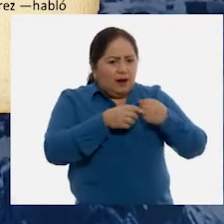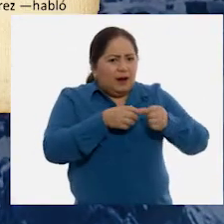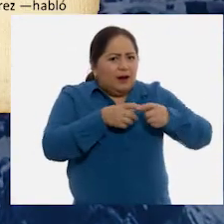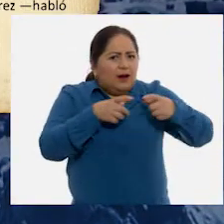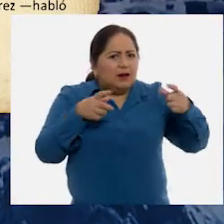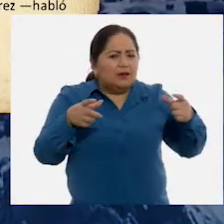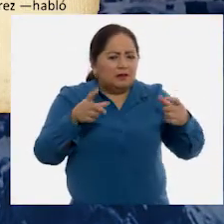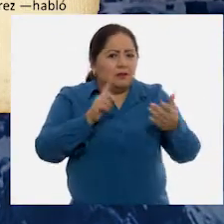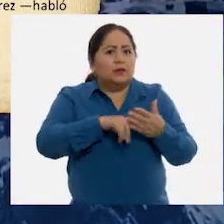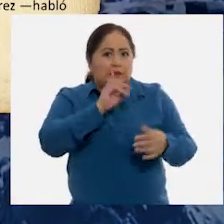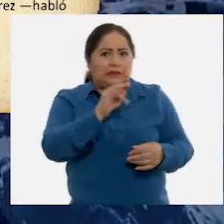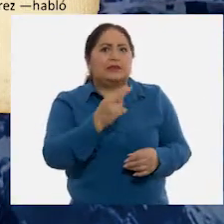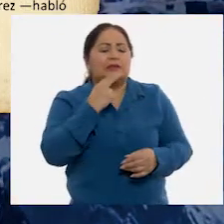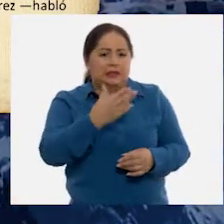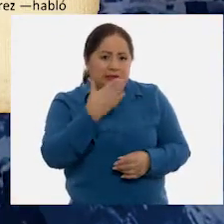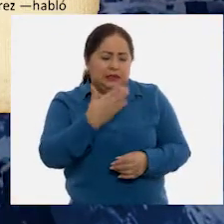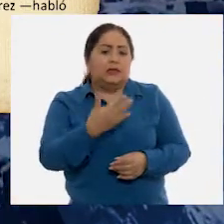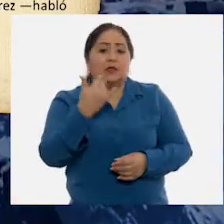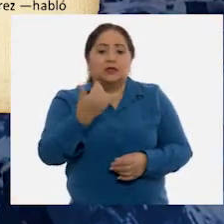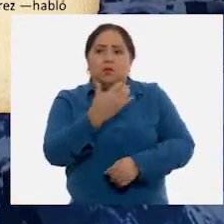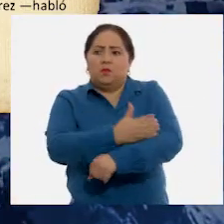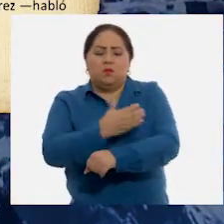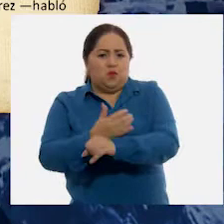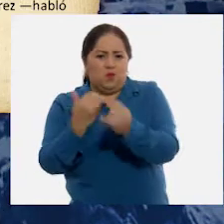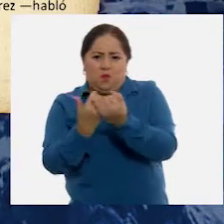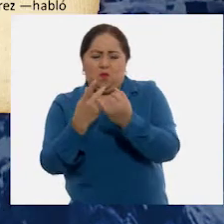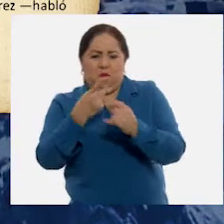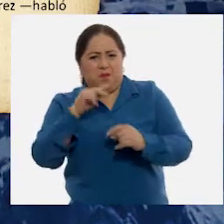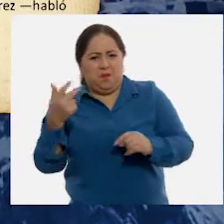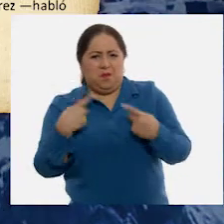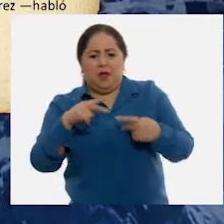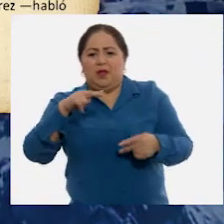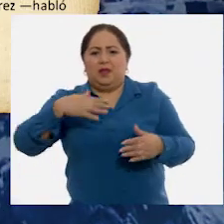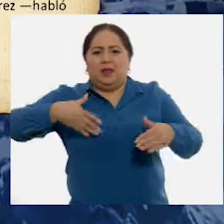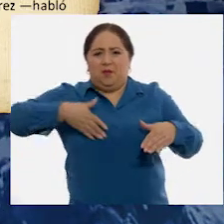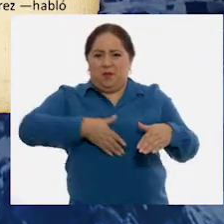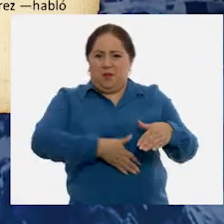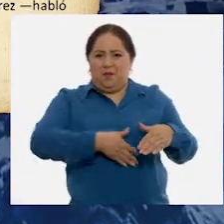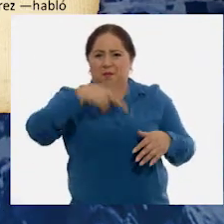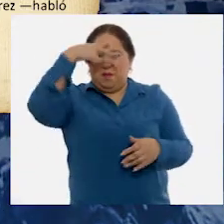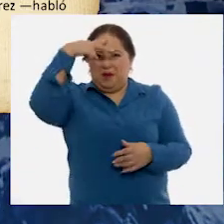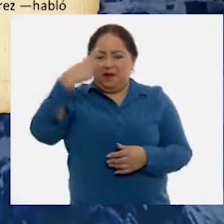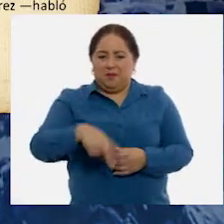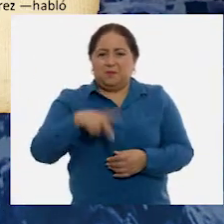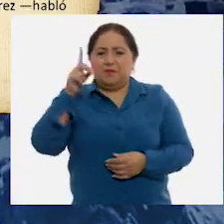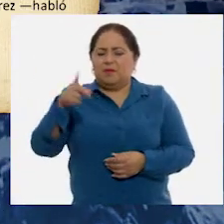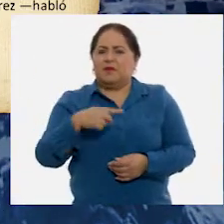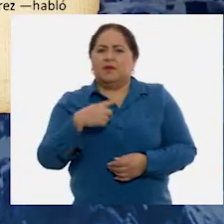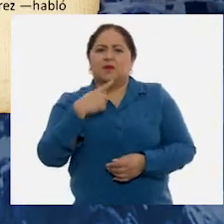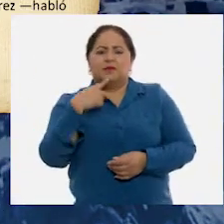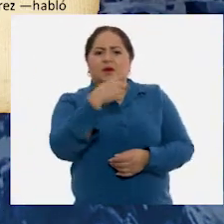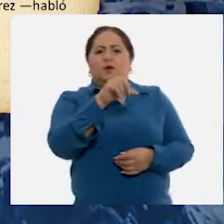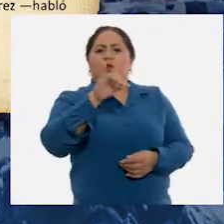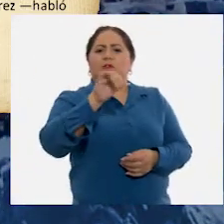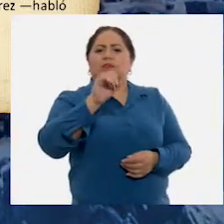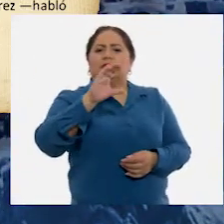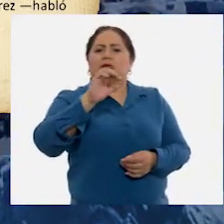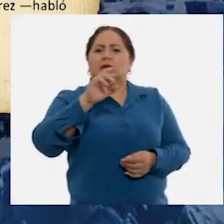utiliza correctamente y su compañero igual, nuestro Napoleón mexicano, exclama Luis